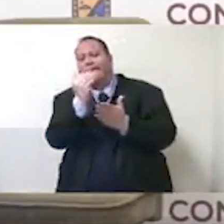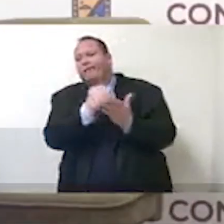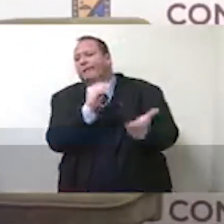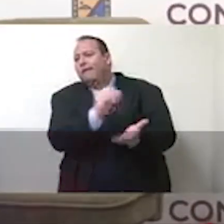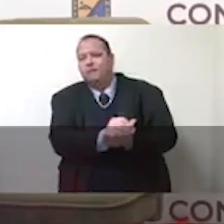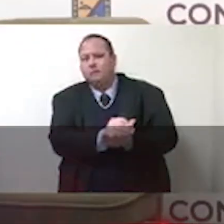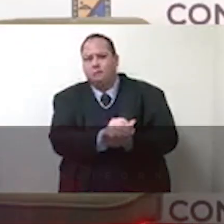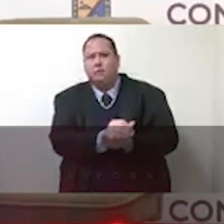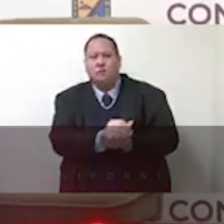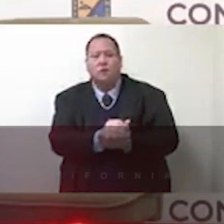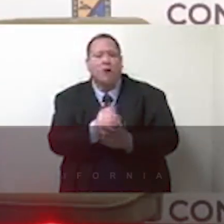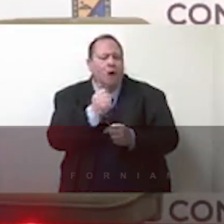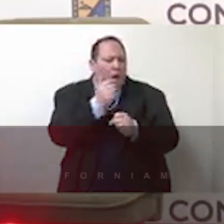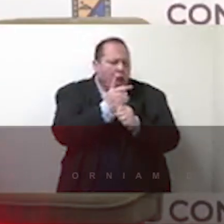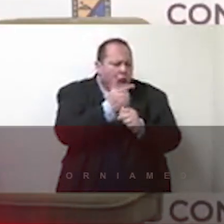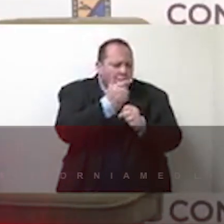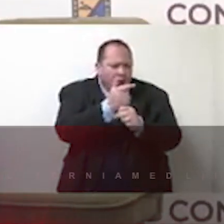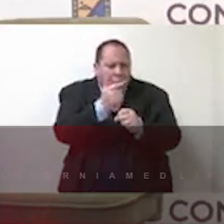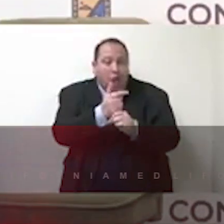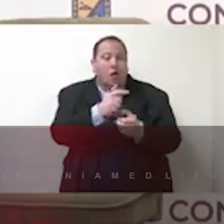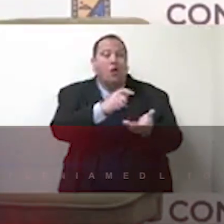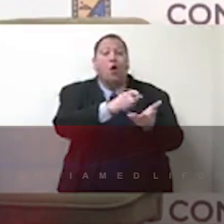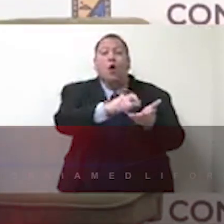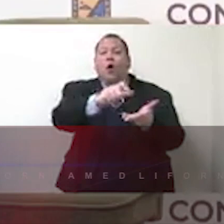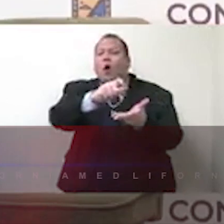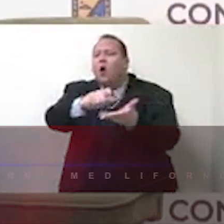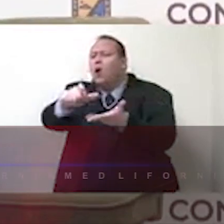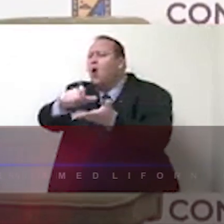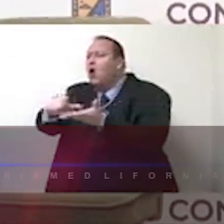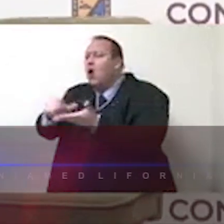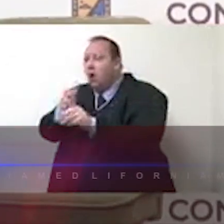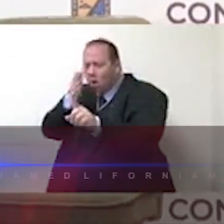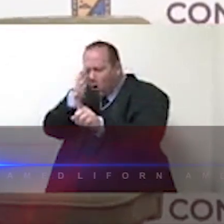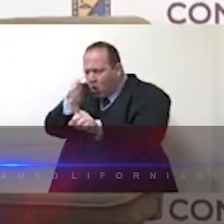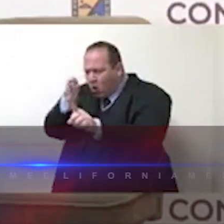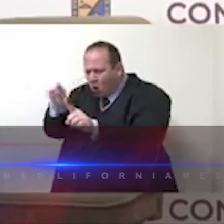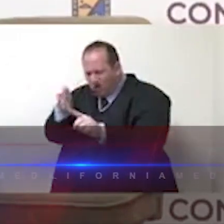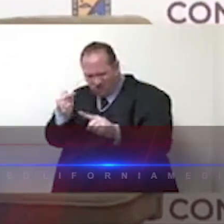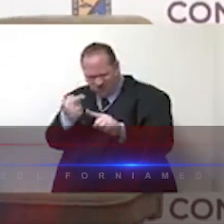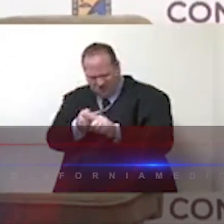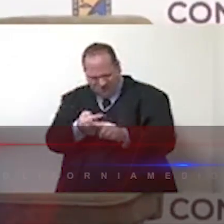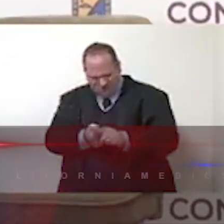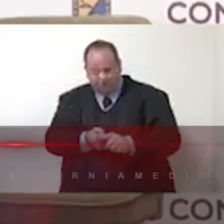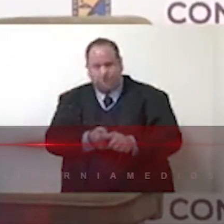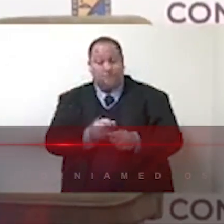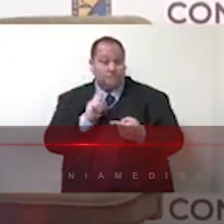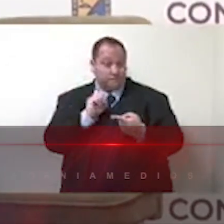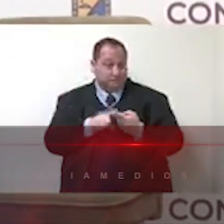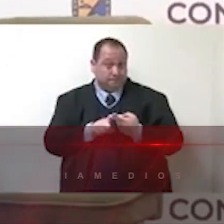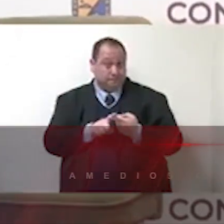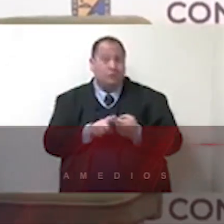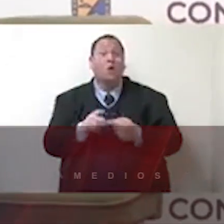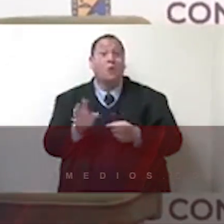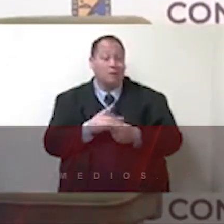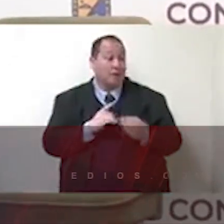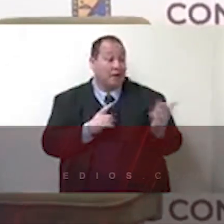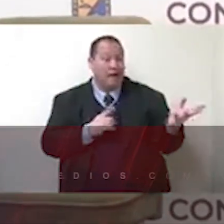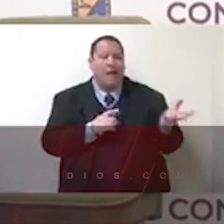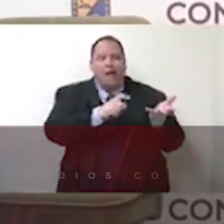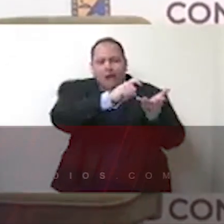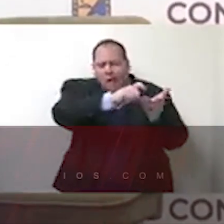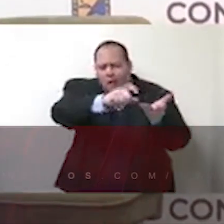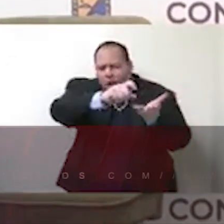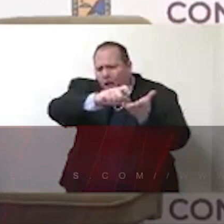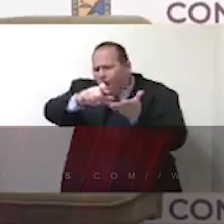detectado que diversas adquisiciones de manera directa son irregulares. Primero, porque las personas que lo